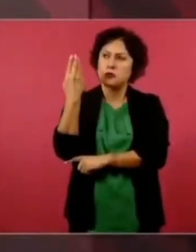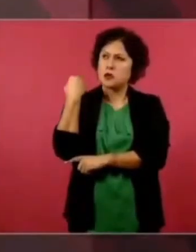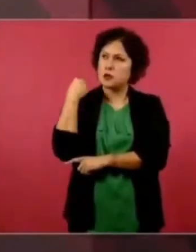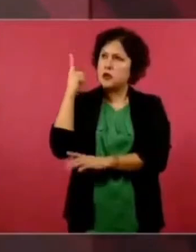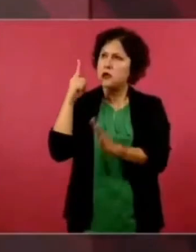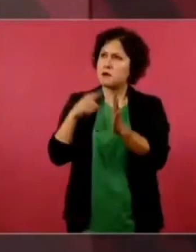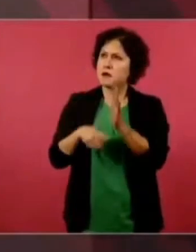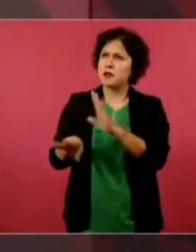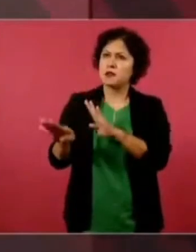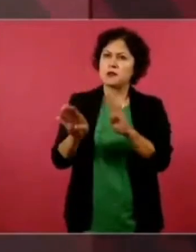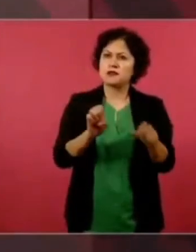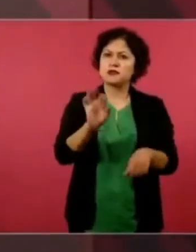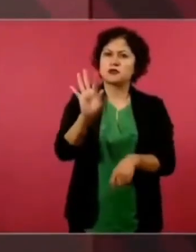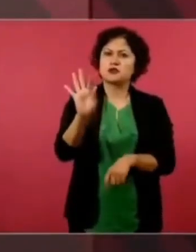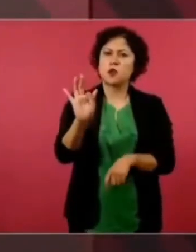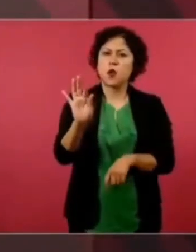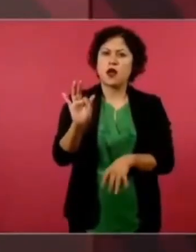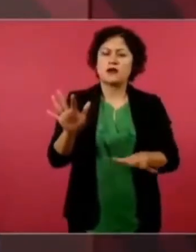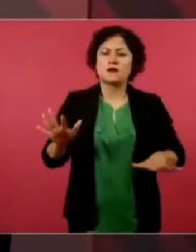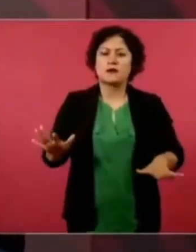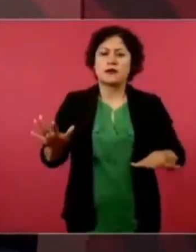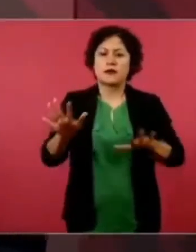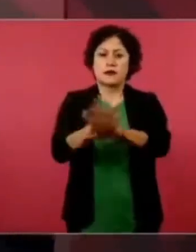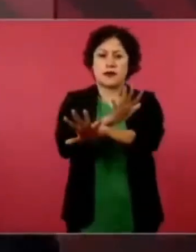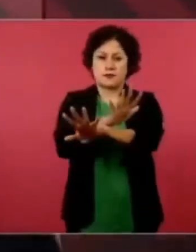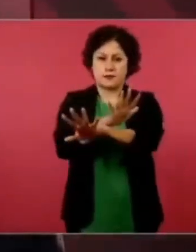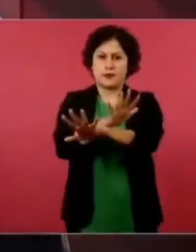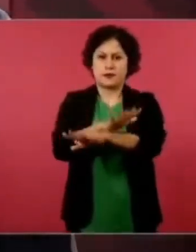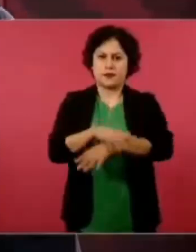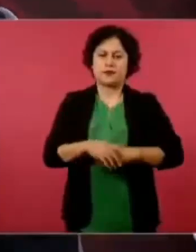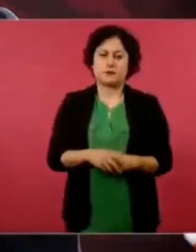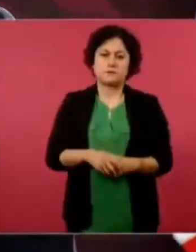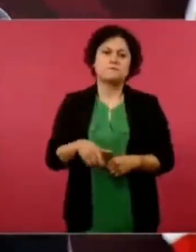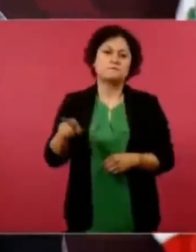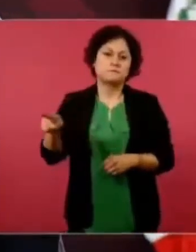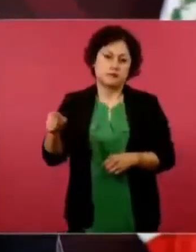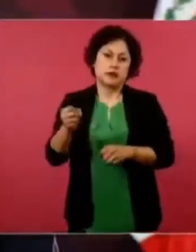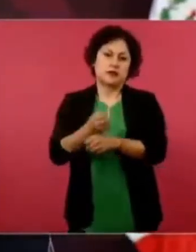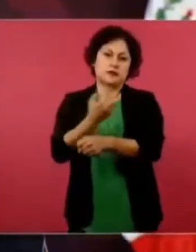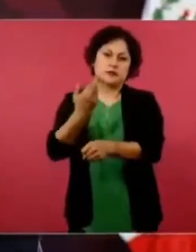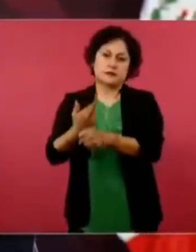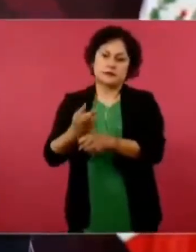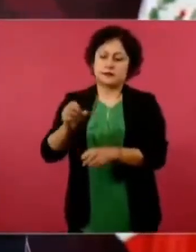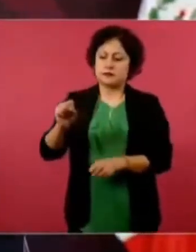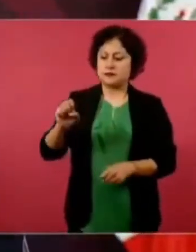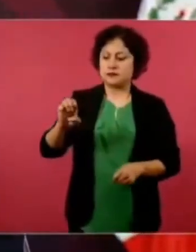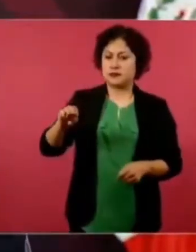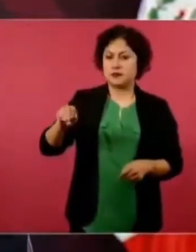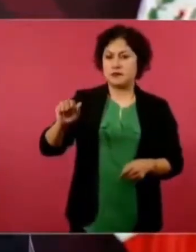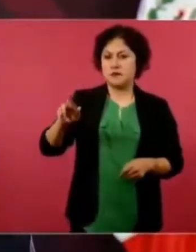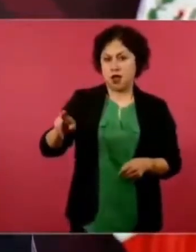1940, que se creó la Secretaría de Marina.